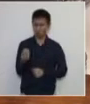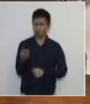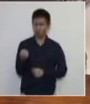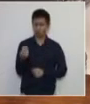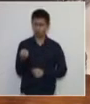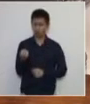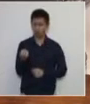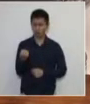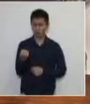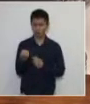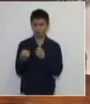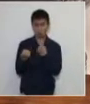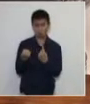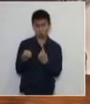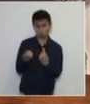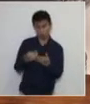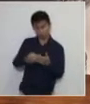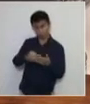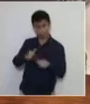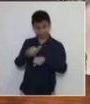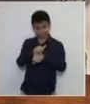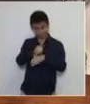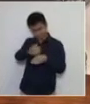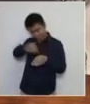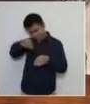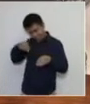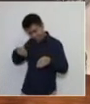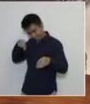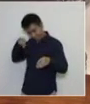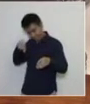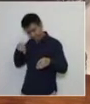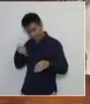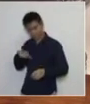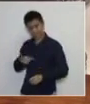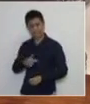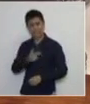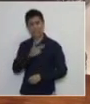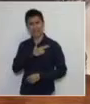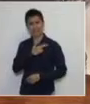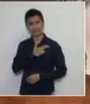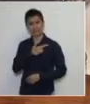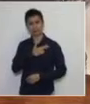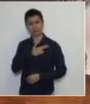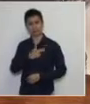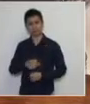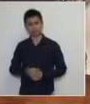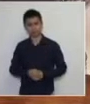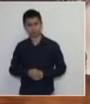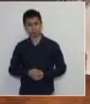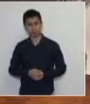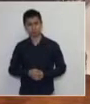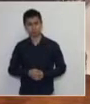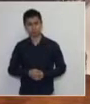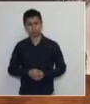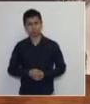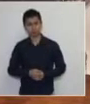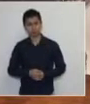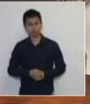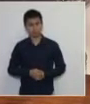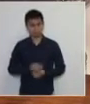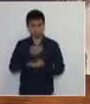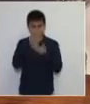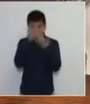que permanecía en la batea de estaca meta de color roja herida por proyectiles de arma de fuego esto es sin tener la certeza